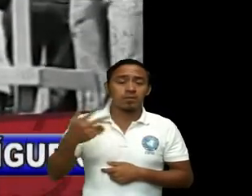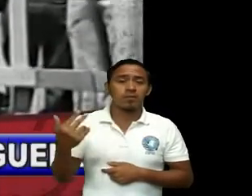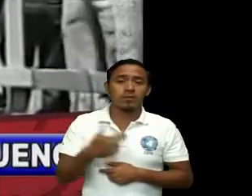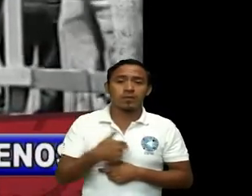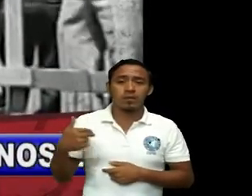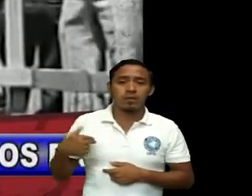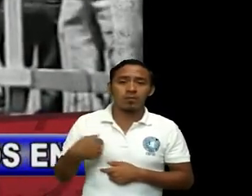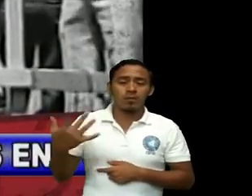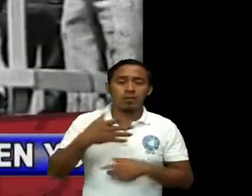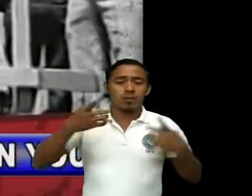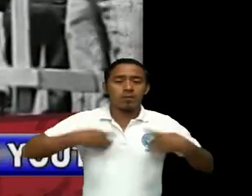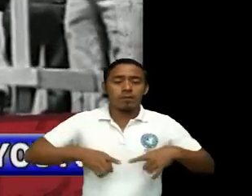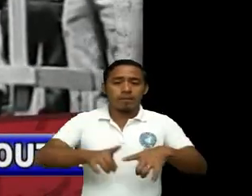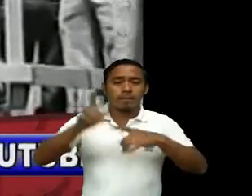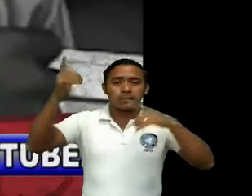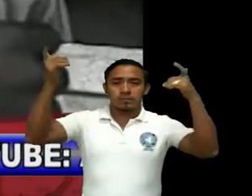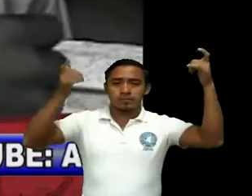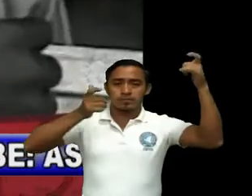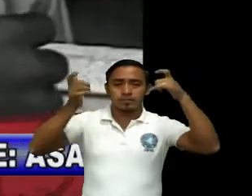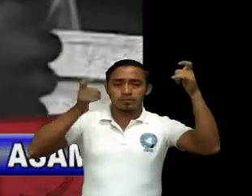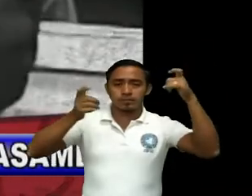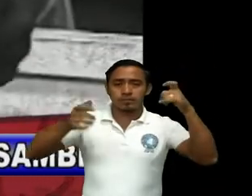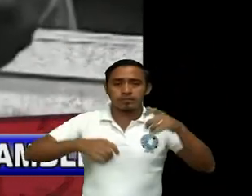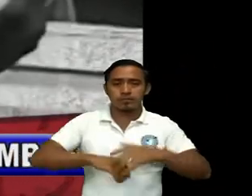seremos hijos dignos de Sandino